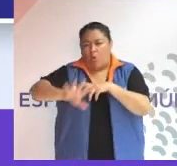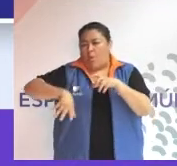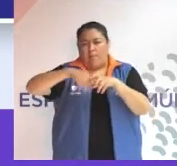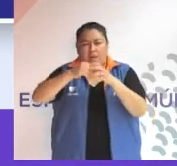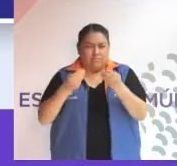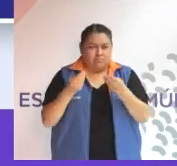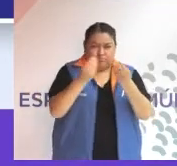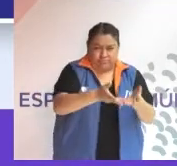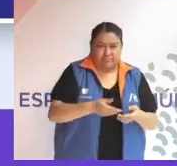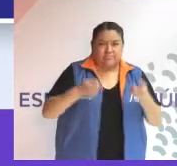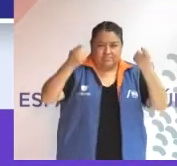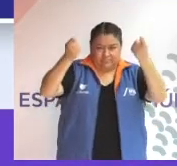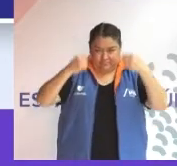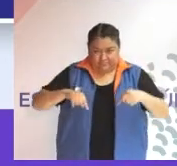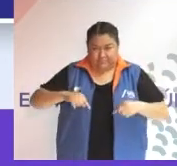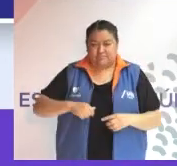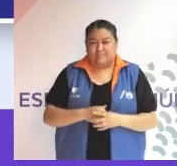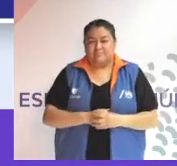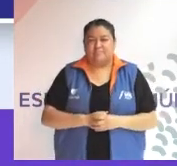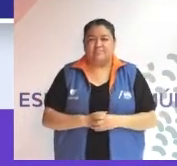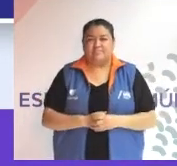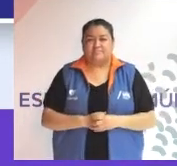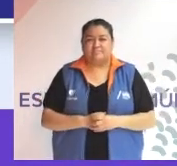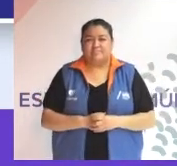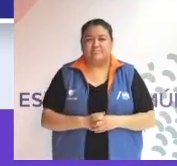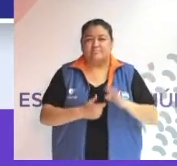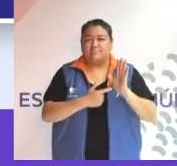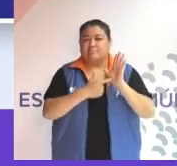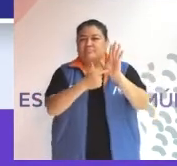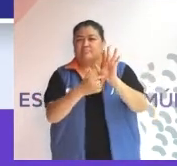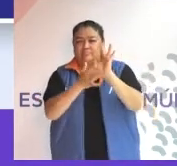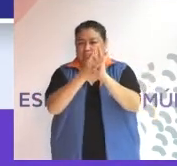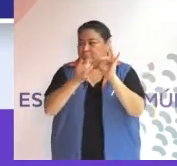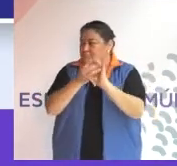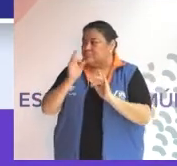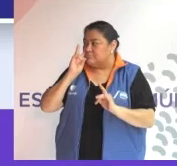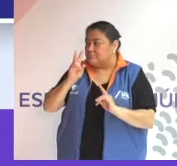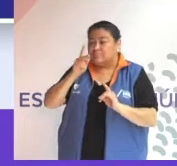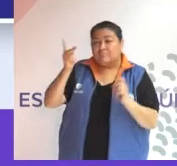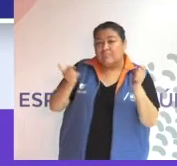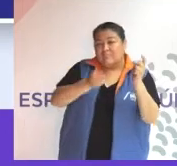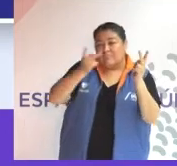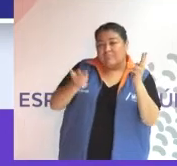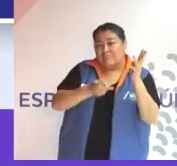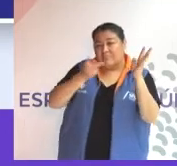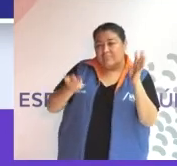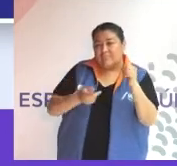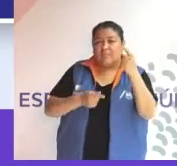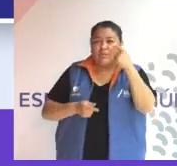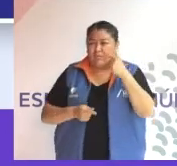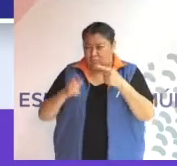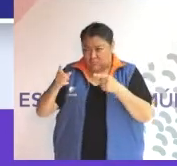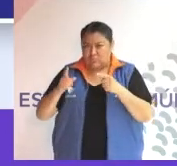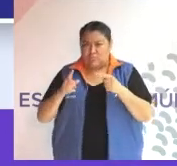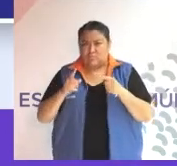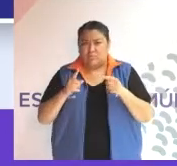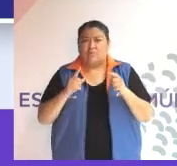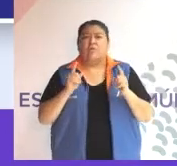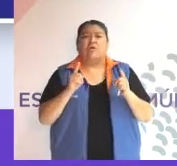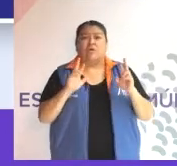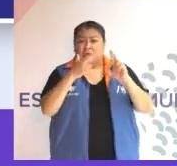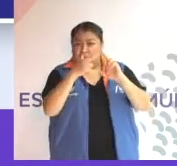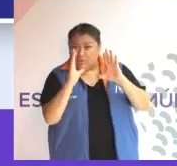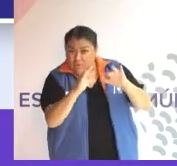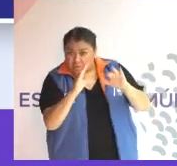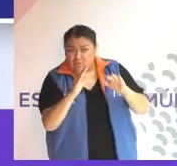La siguiente diapositiva habla de, vean nada más las preguntas. Enseñó catecismo, ayudó en el templo,